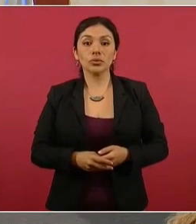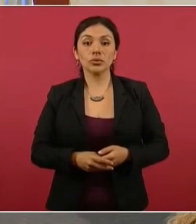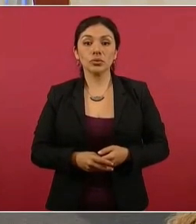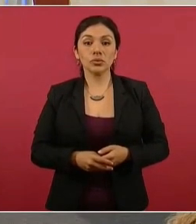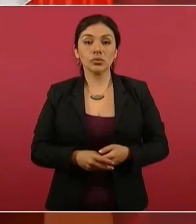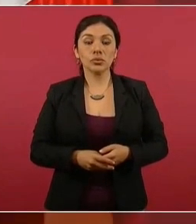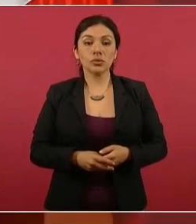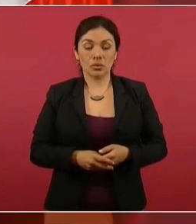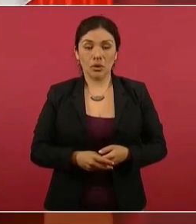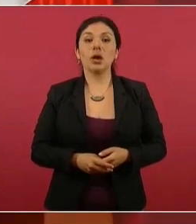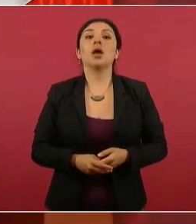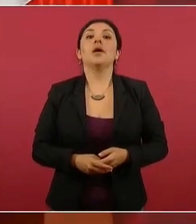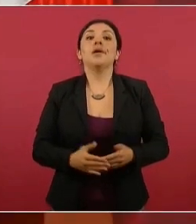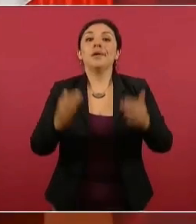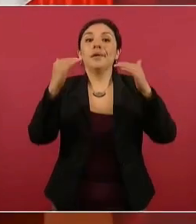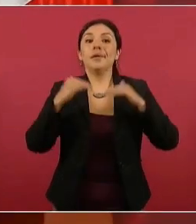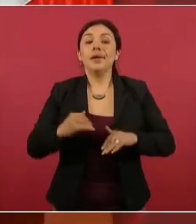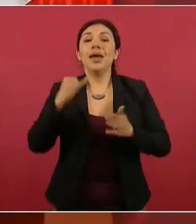Y en impuestos,